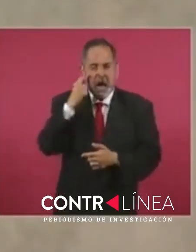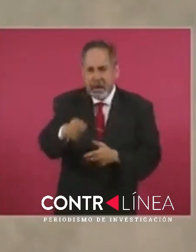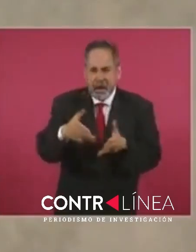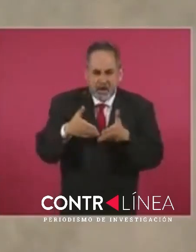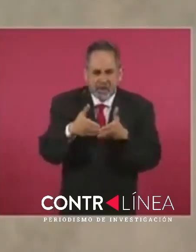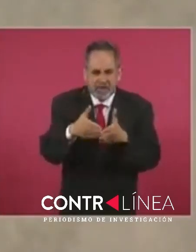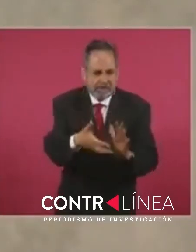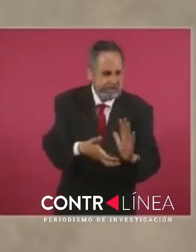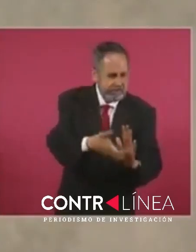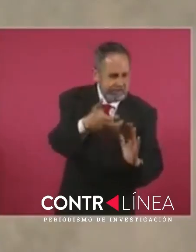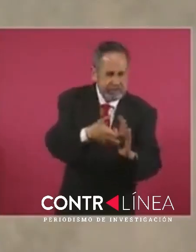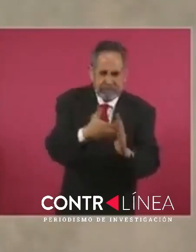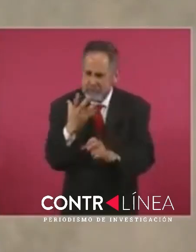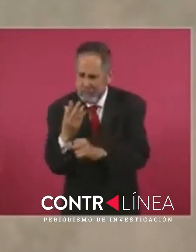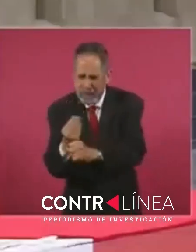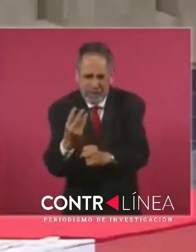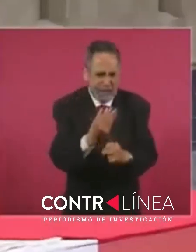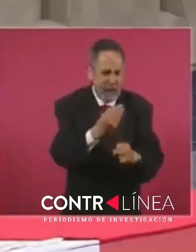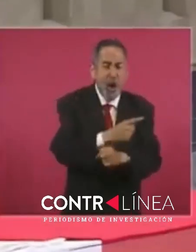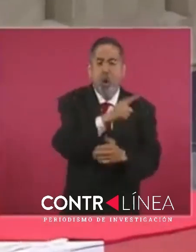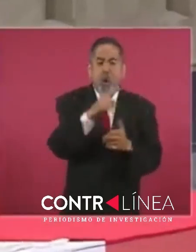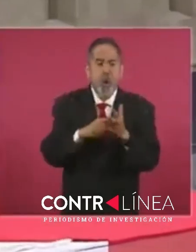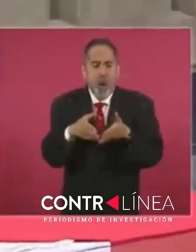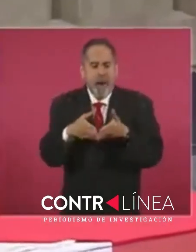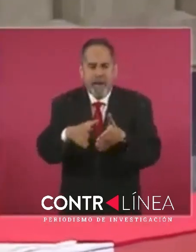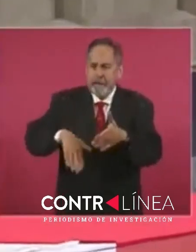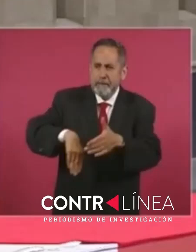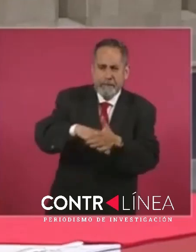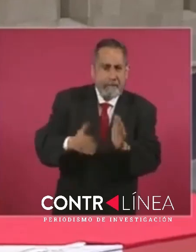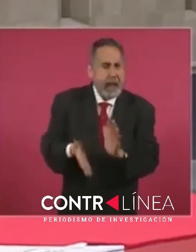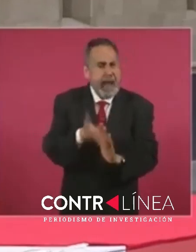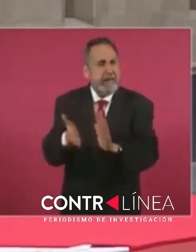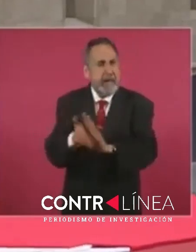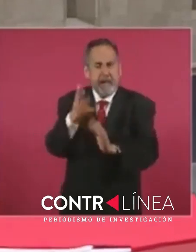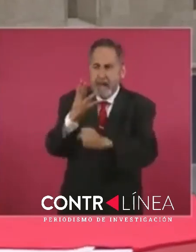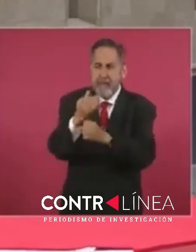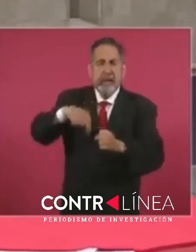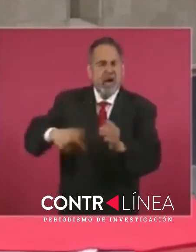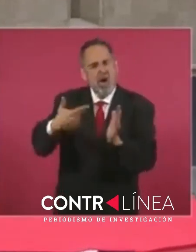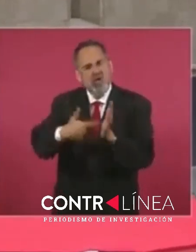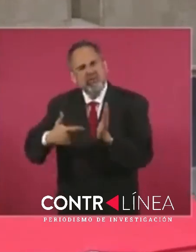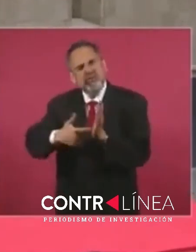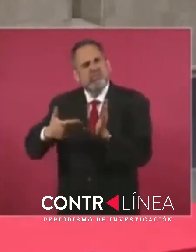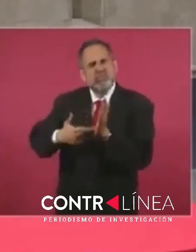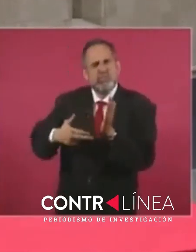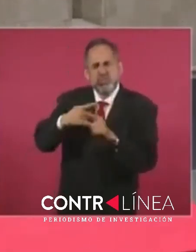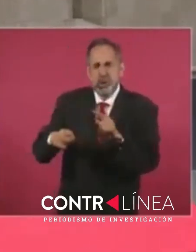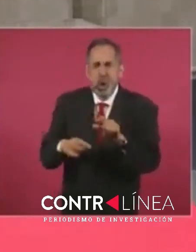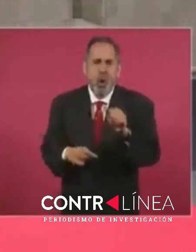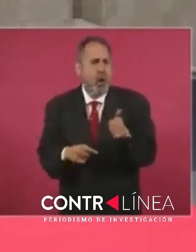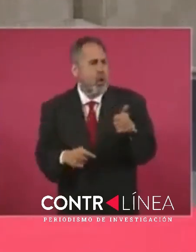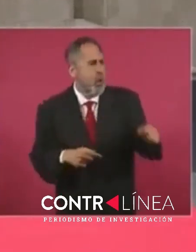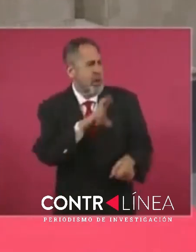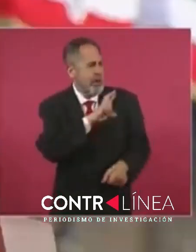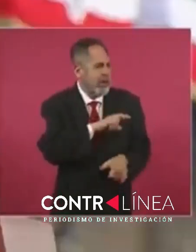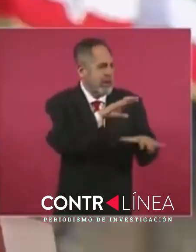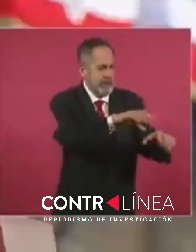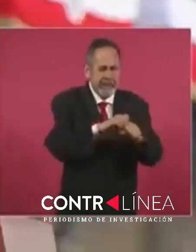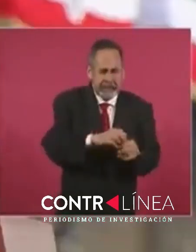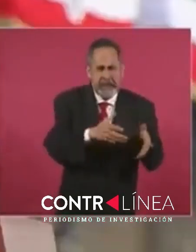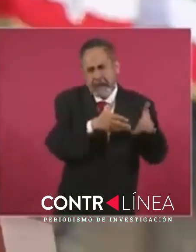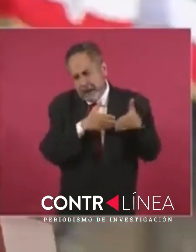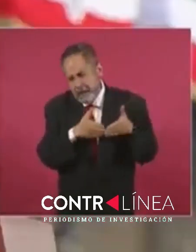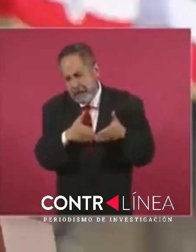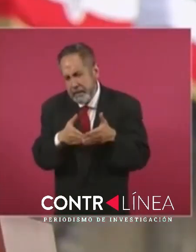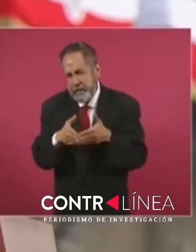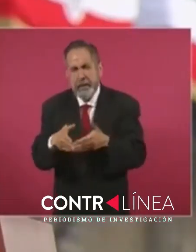construidas en los astilleros de Marina y otras adquiridas y rentadas, se llevó a cabo un amplio